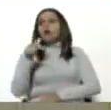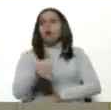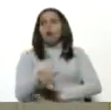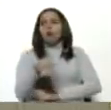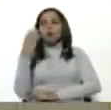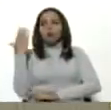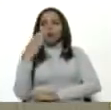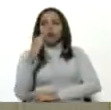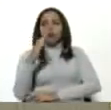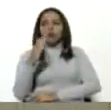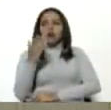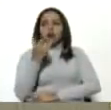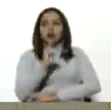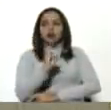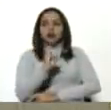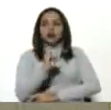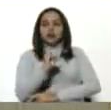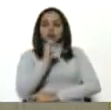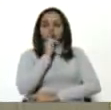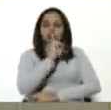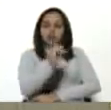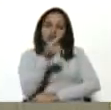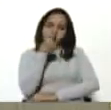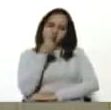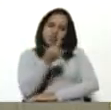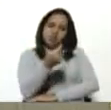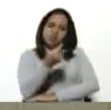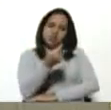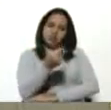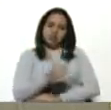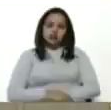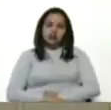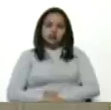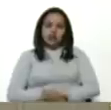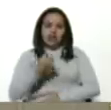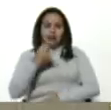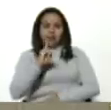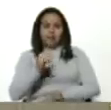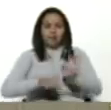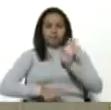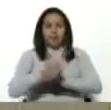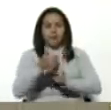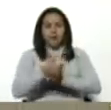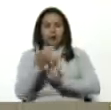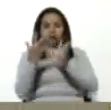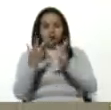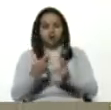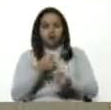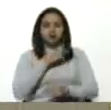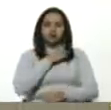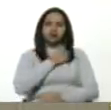hay una noticia donde dice que rompe récord. Aquí está.